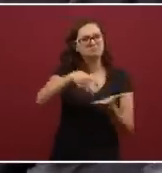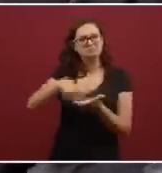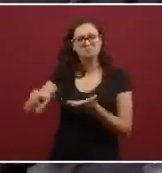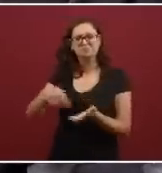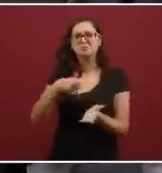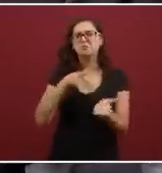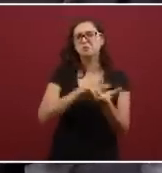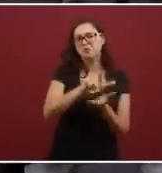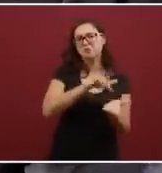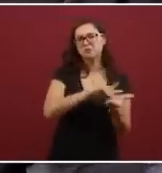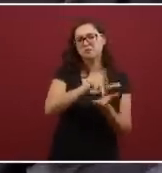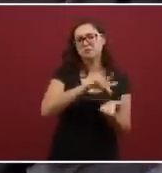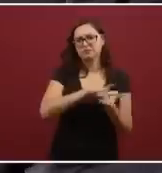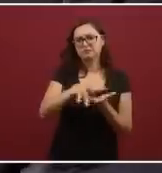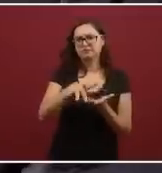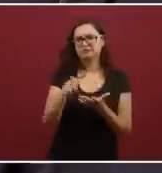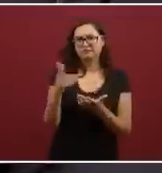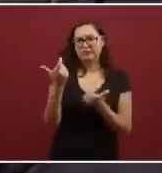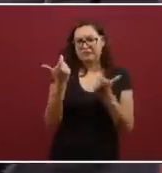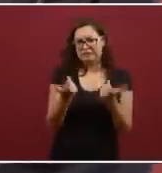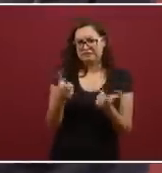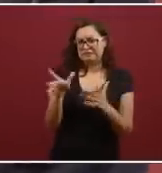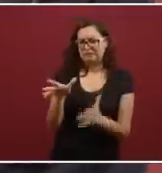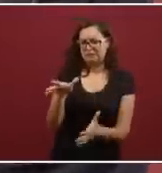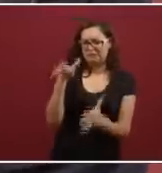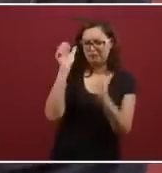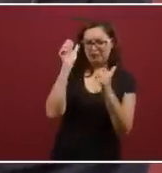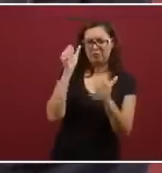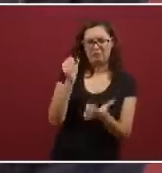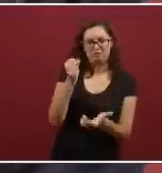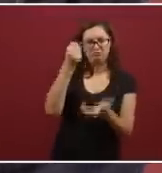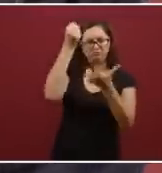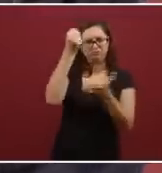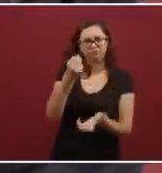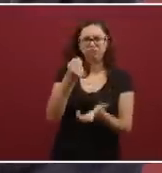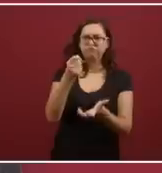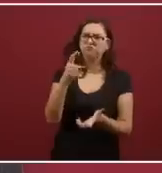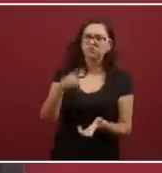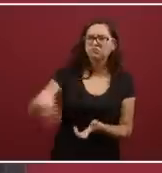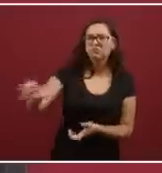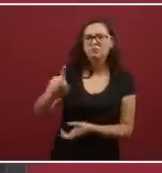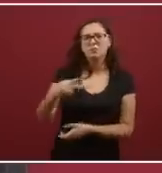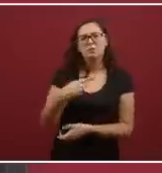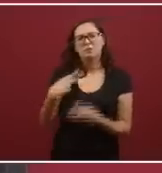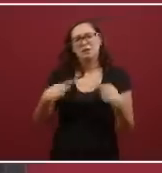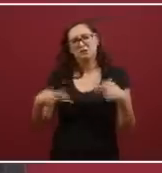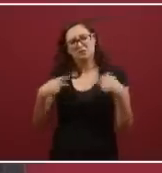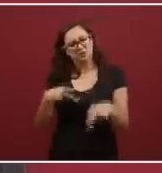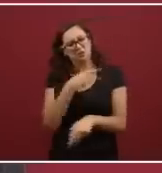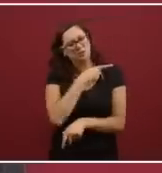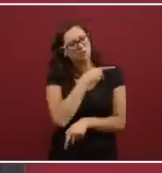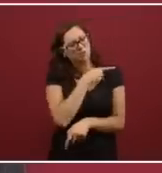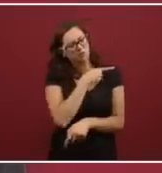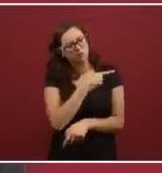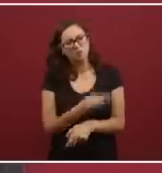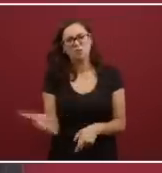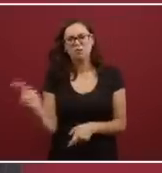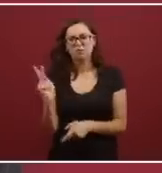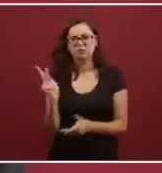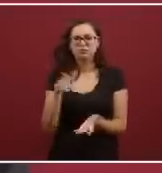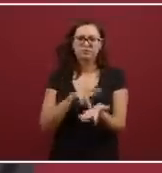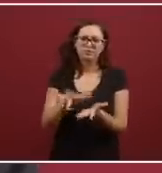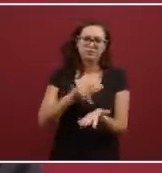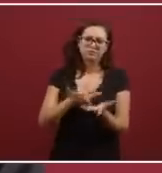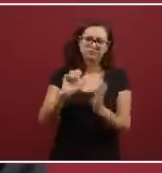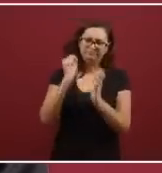contribuyen para que la gente que más lo necesita reciba